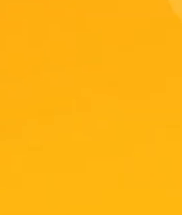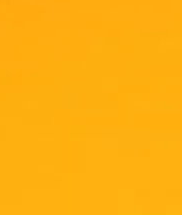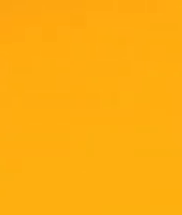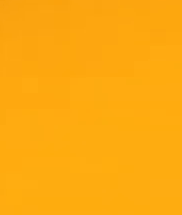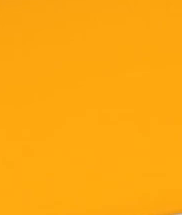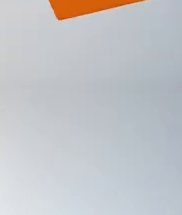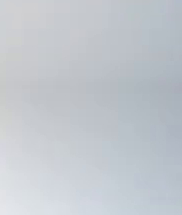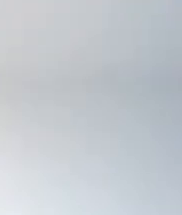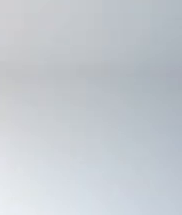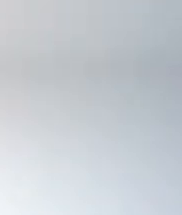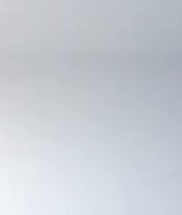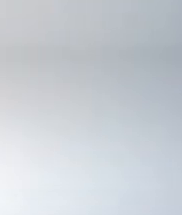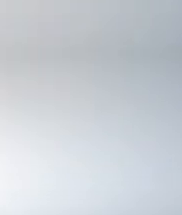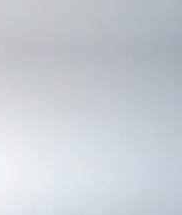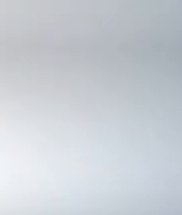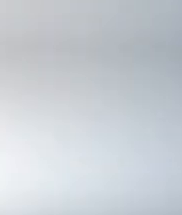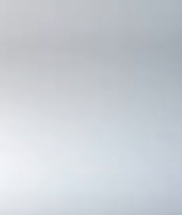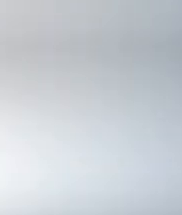ah